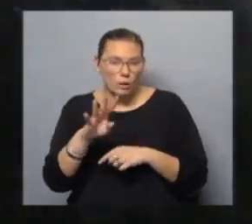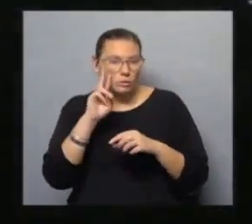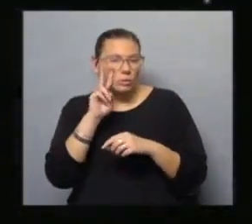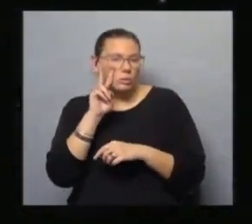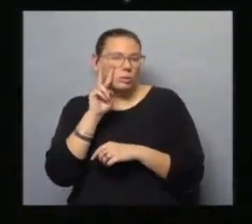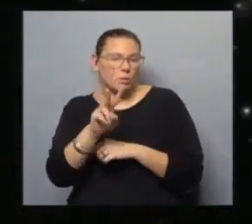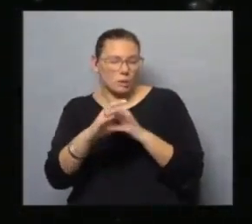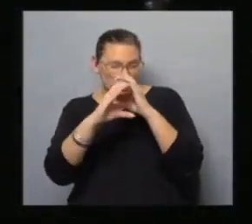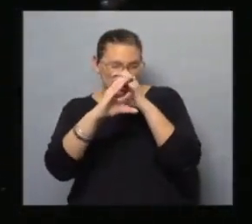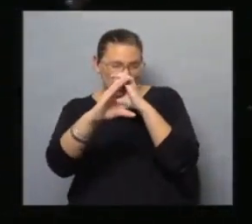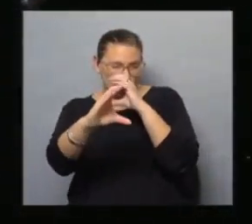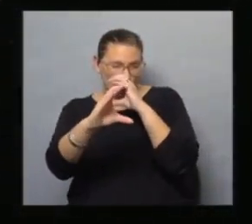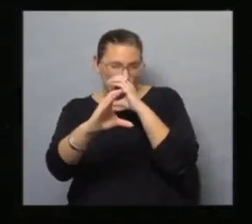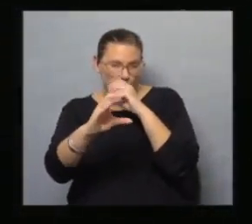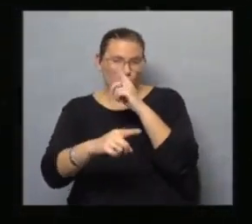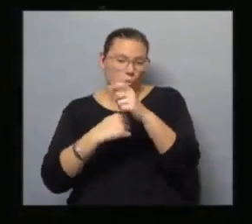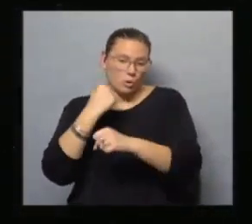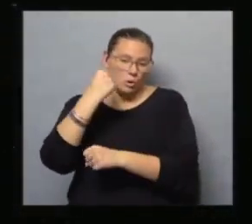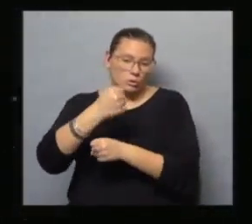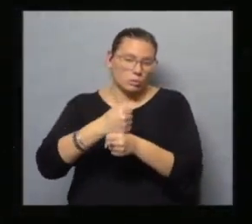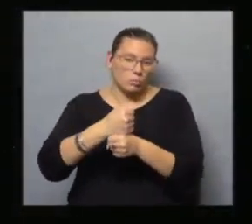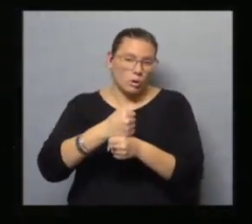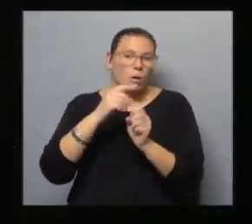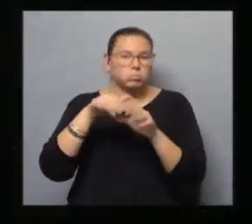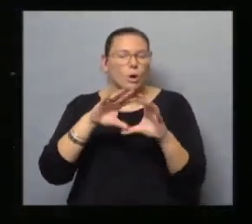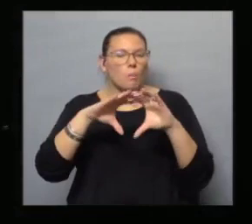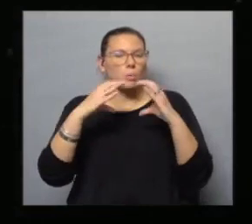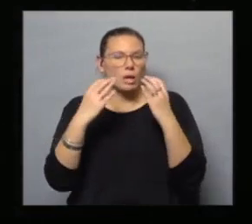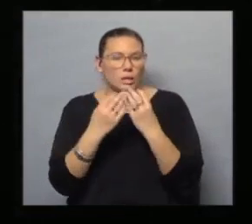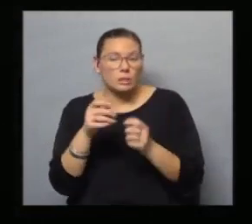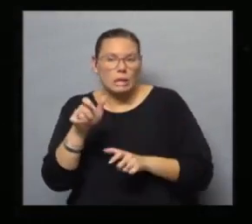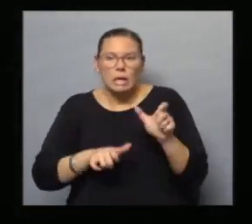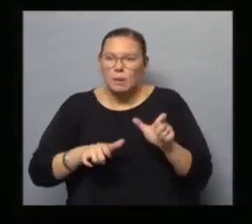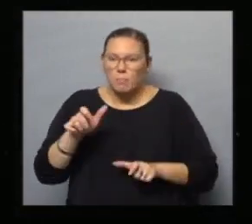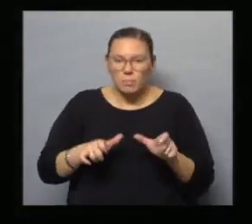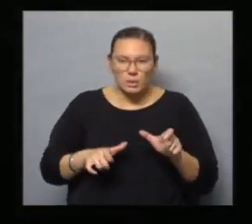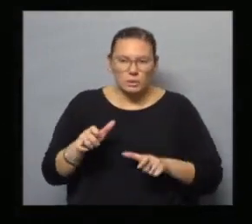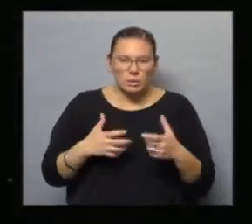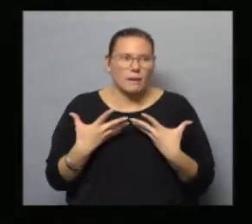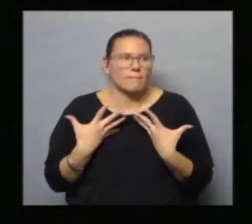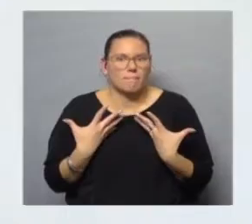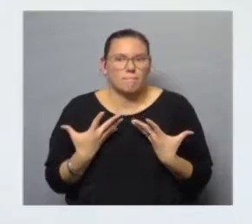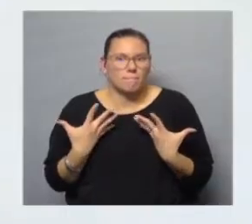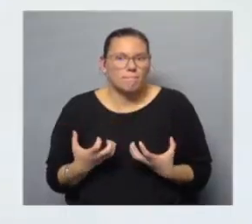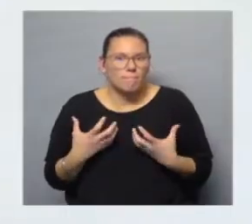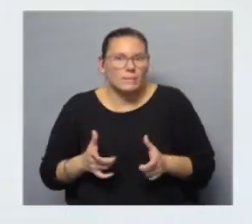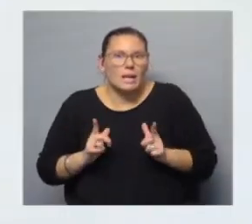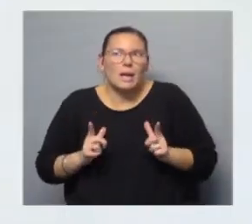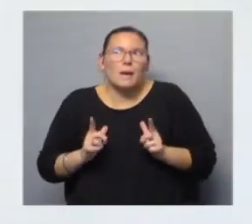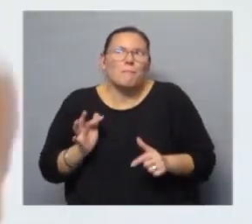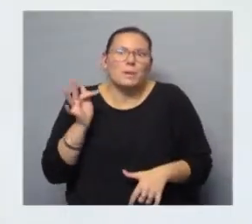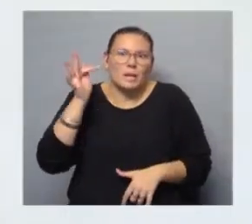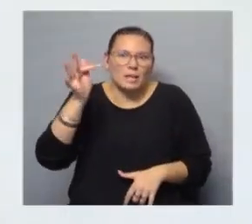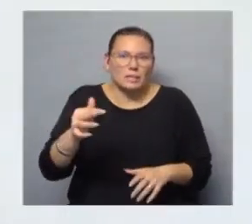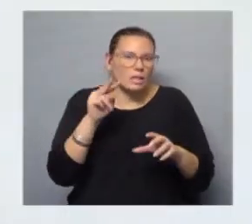este telescopio durante el próximo año está dedicado a exoplanetas y yo creo que la gente está con muchísima esperanza de que